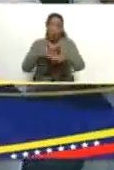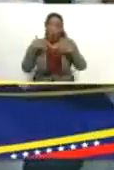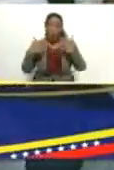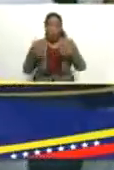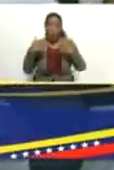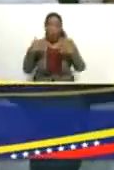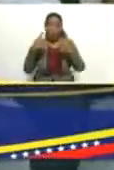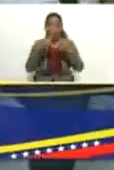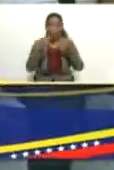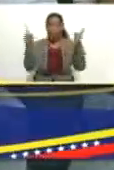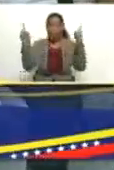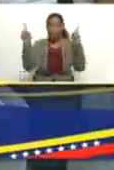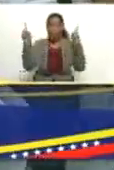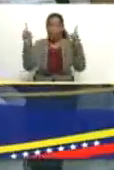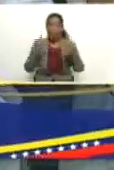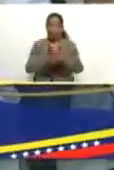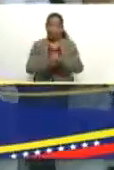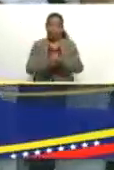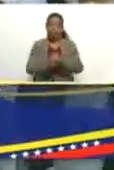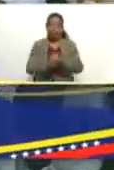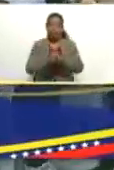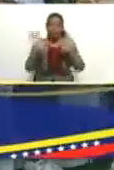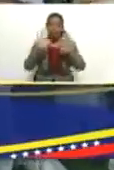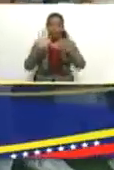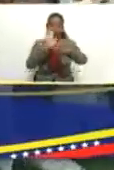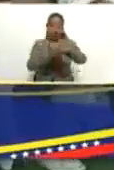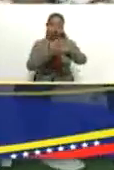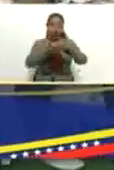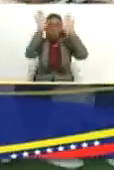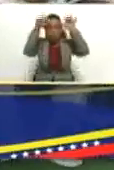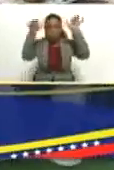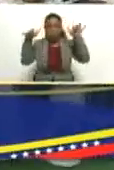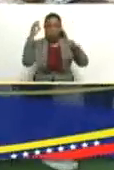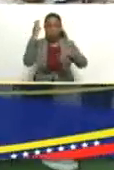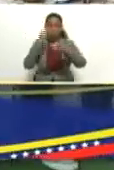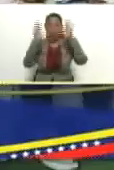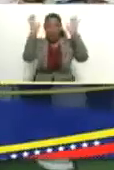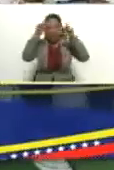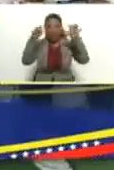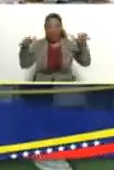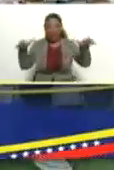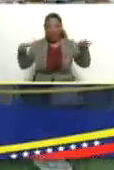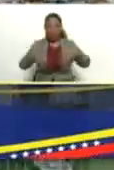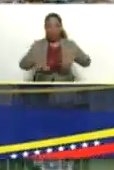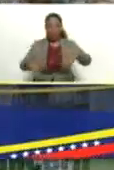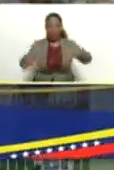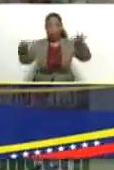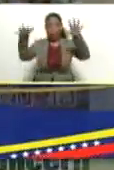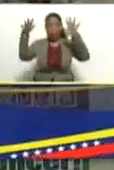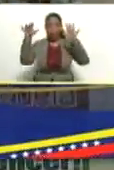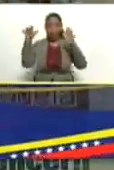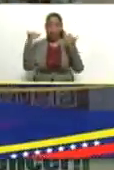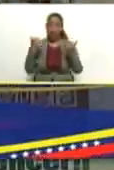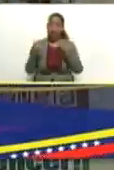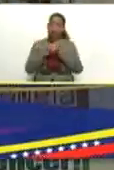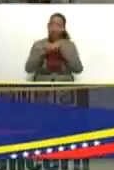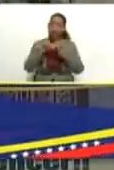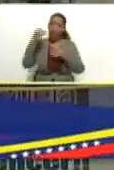climática. Fíjate que ya se habían anunciado las lluvias. Y de repente las lluvias se espantaron. ¿Dónde están las lluvias,